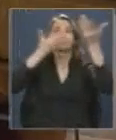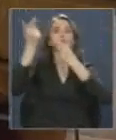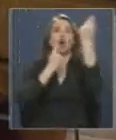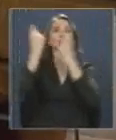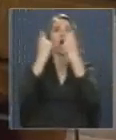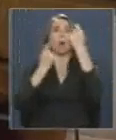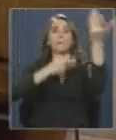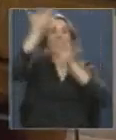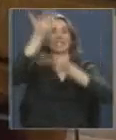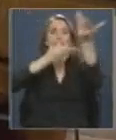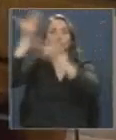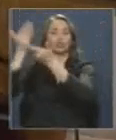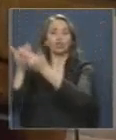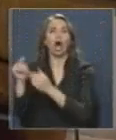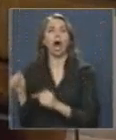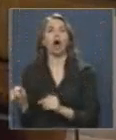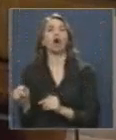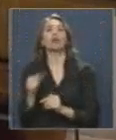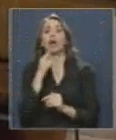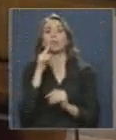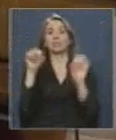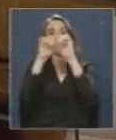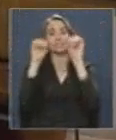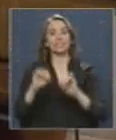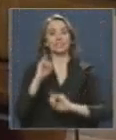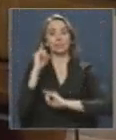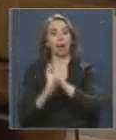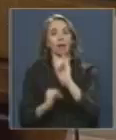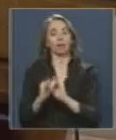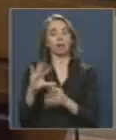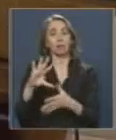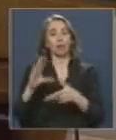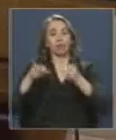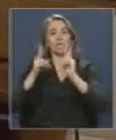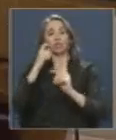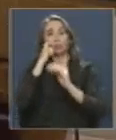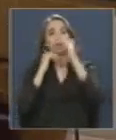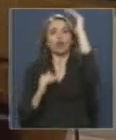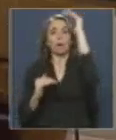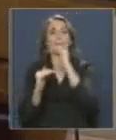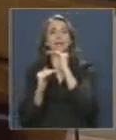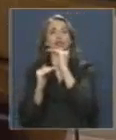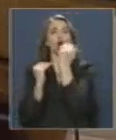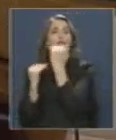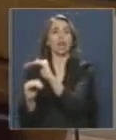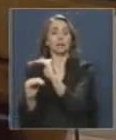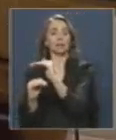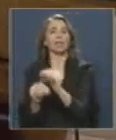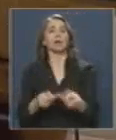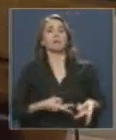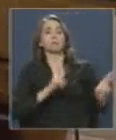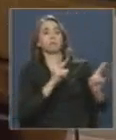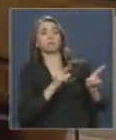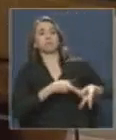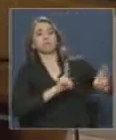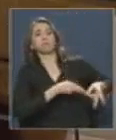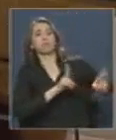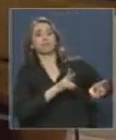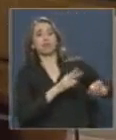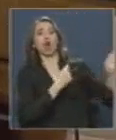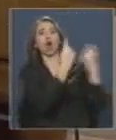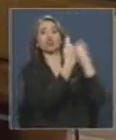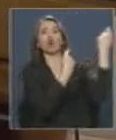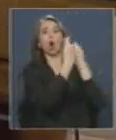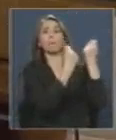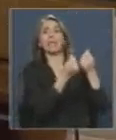son partidarios hoy de limitar el sistema interamericano de derechos humanos. Manga ancha para el comercio, puño apretado para los